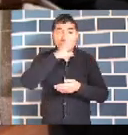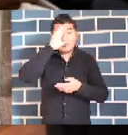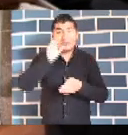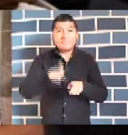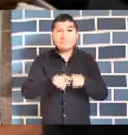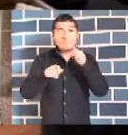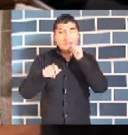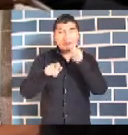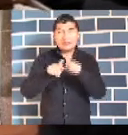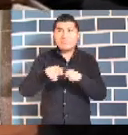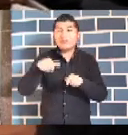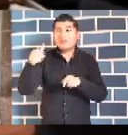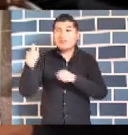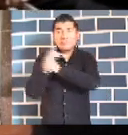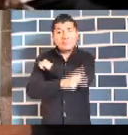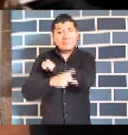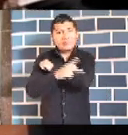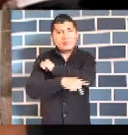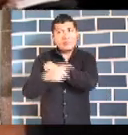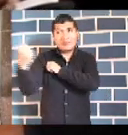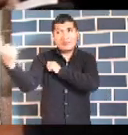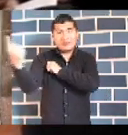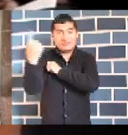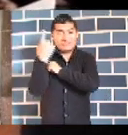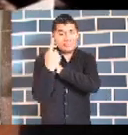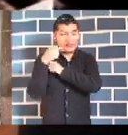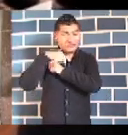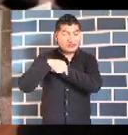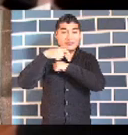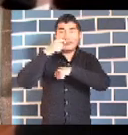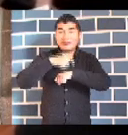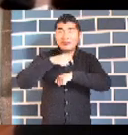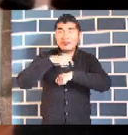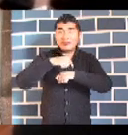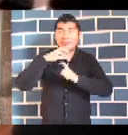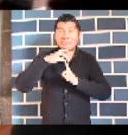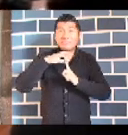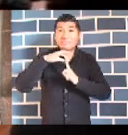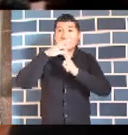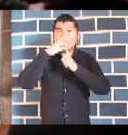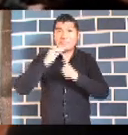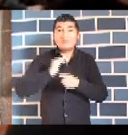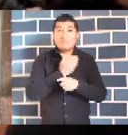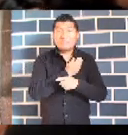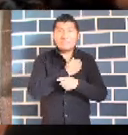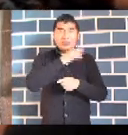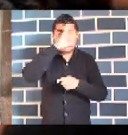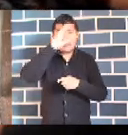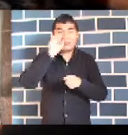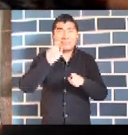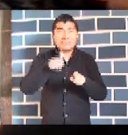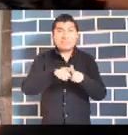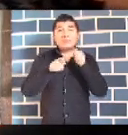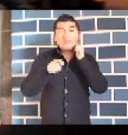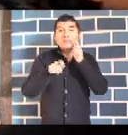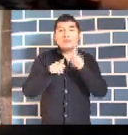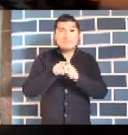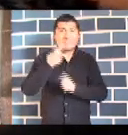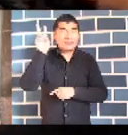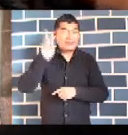migrantes en este tiempo especialmente a nuestros hermanos venezolanos